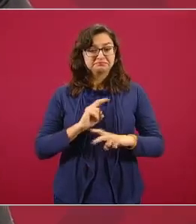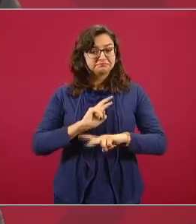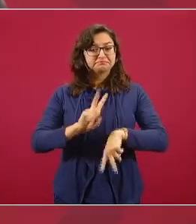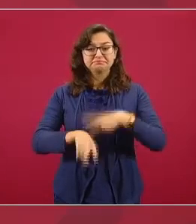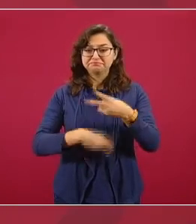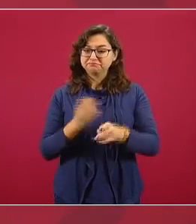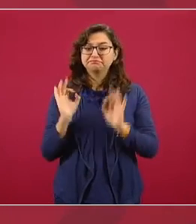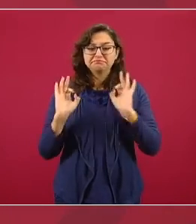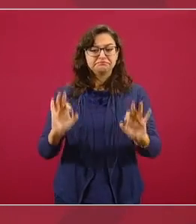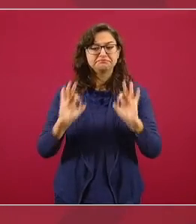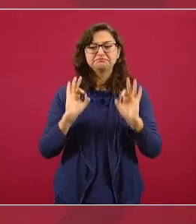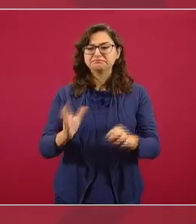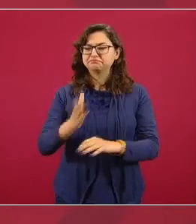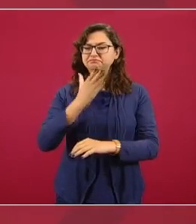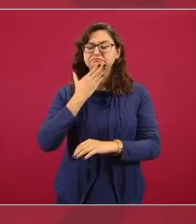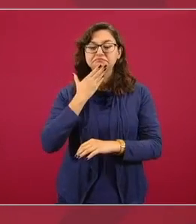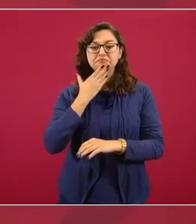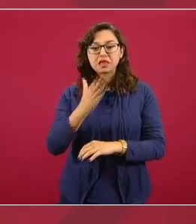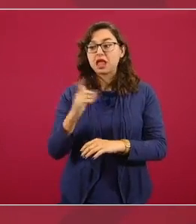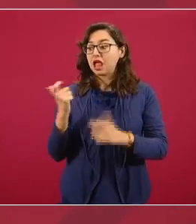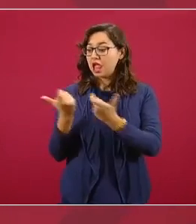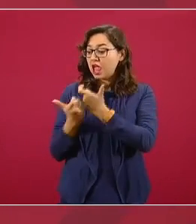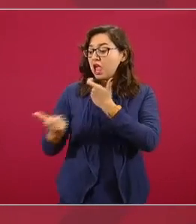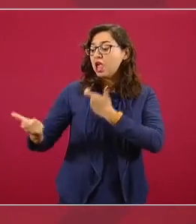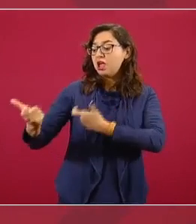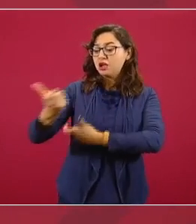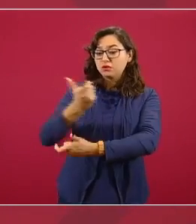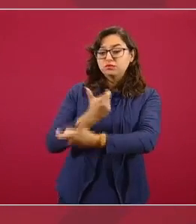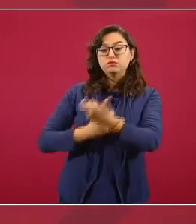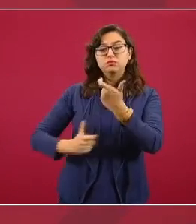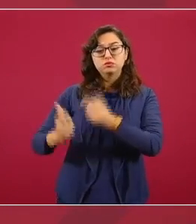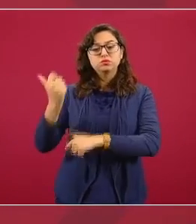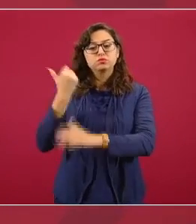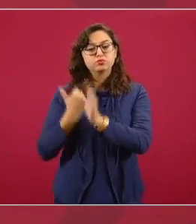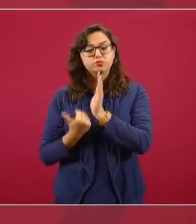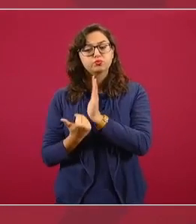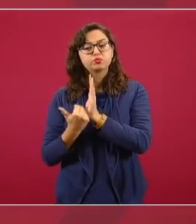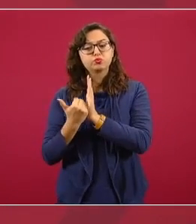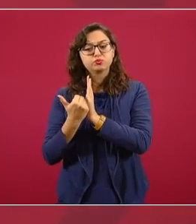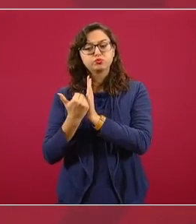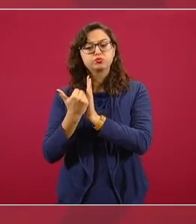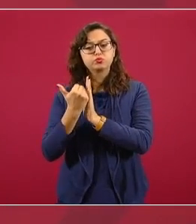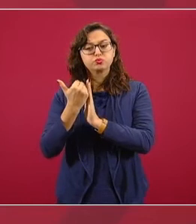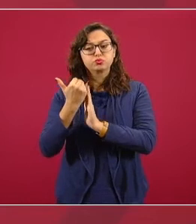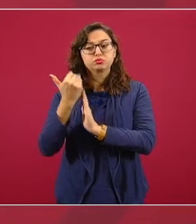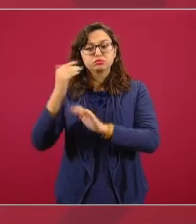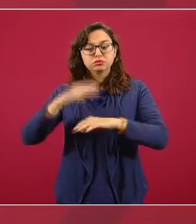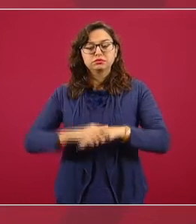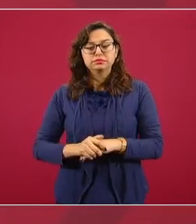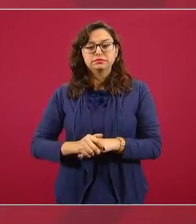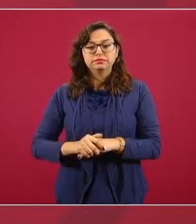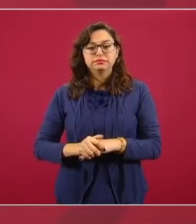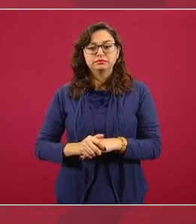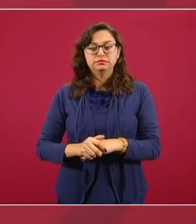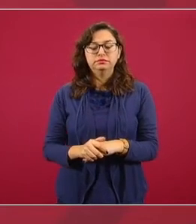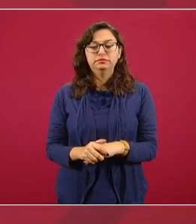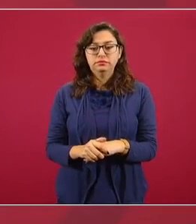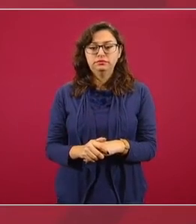nos estamos recuperando en lo económico, se está cumpliendo el pronóstico,